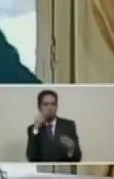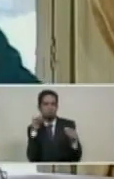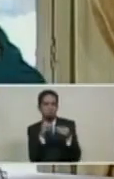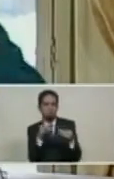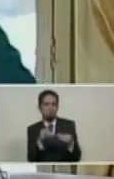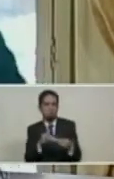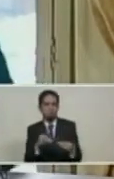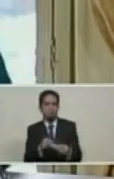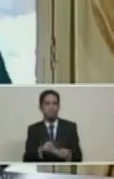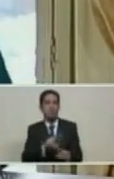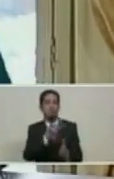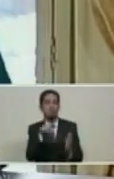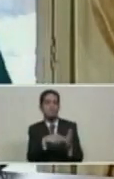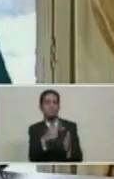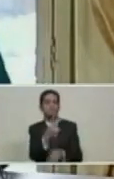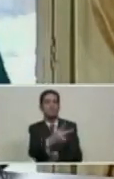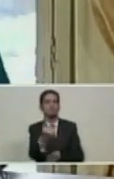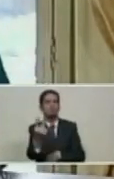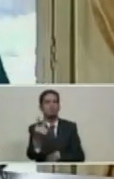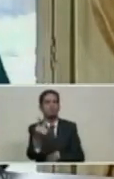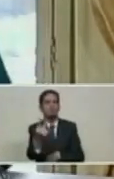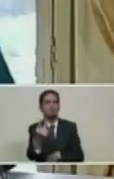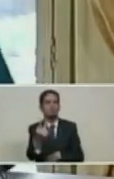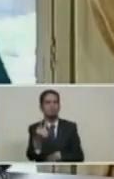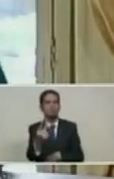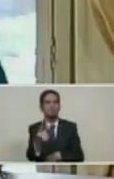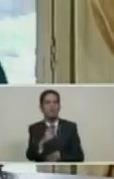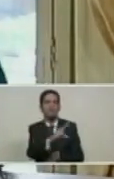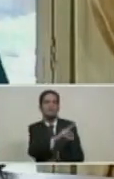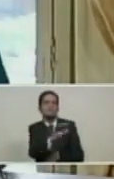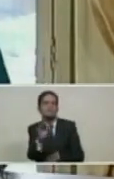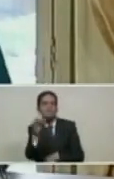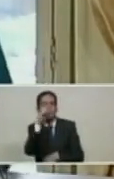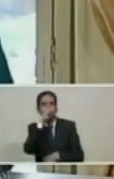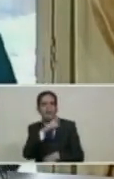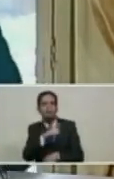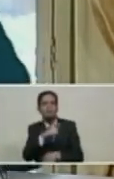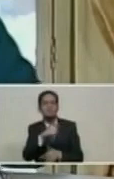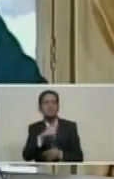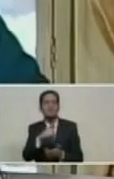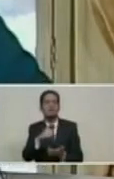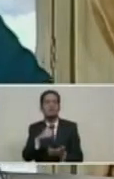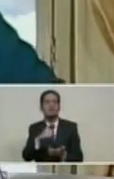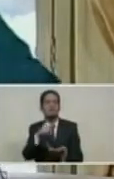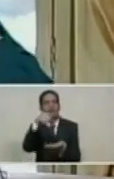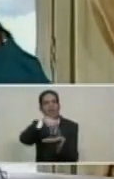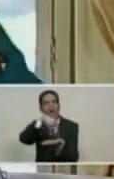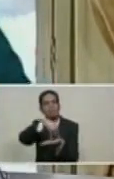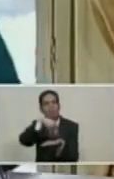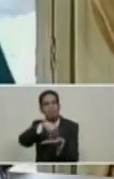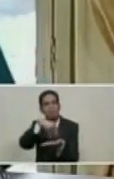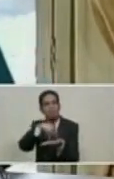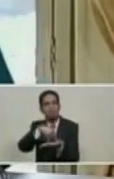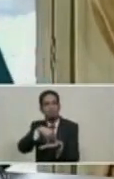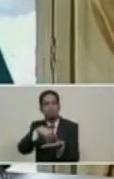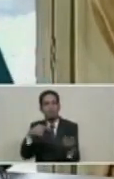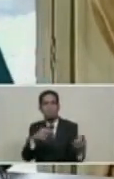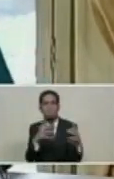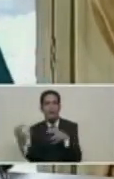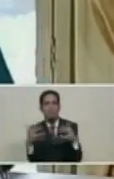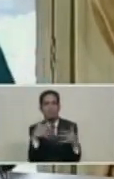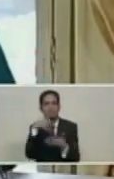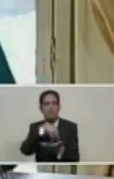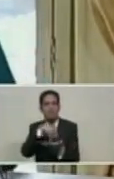2021, ay, 2021, sí, del bicentenario de Carabobo y los años del bicentenario